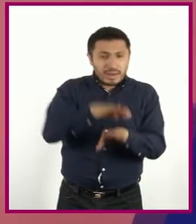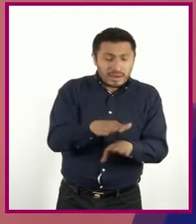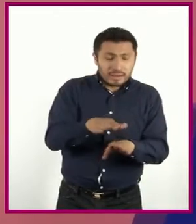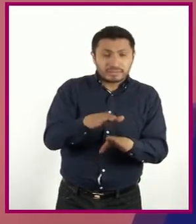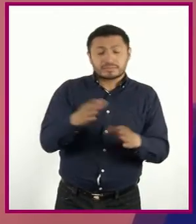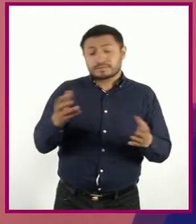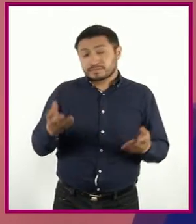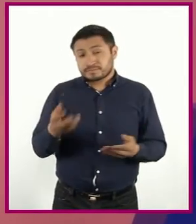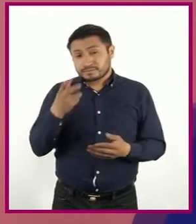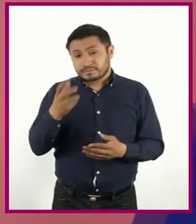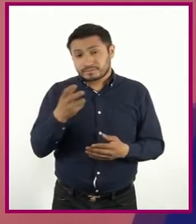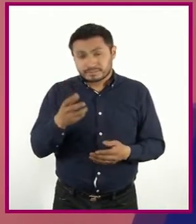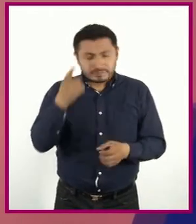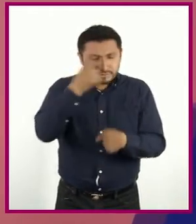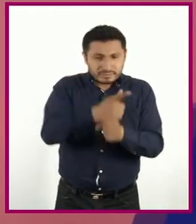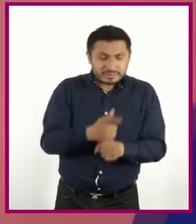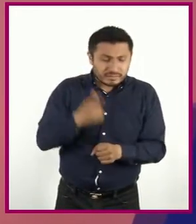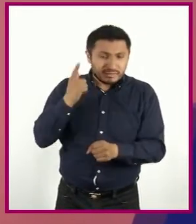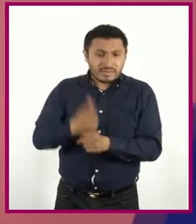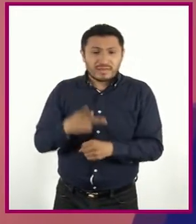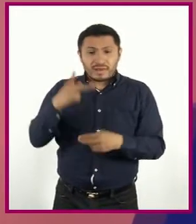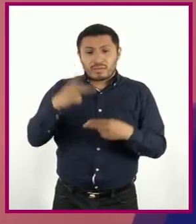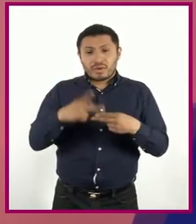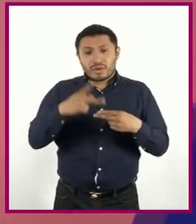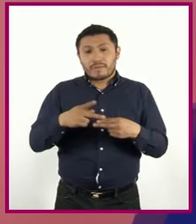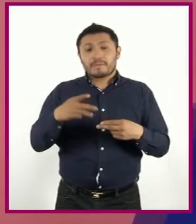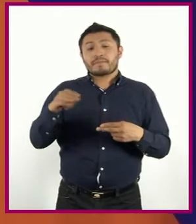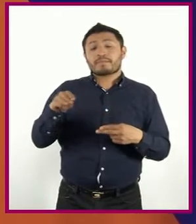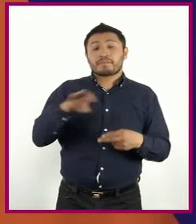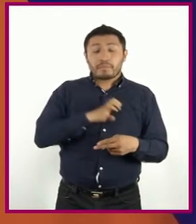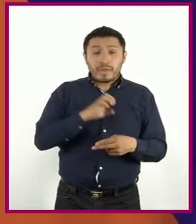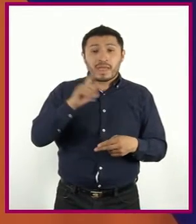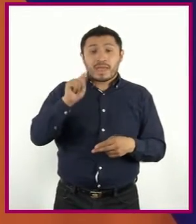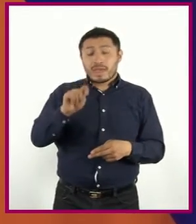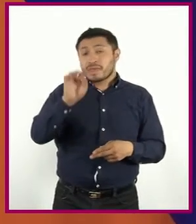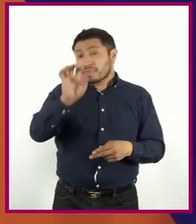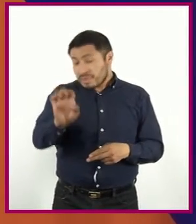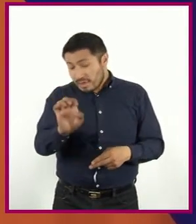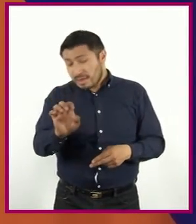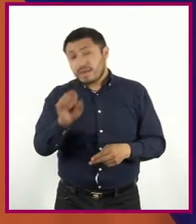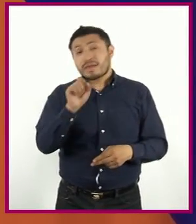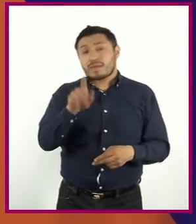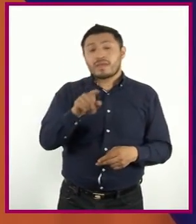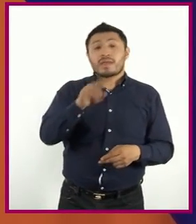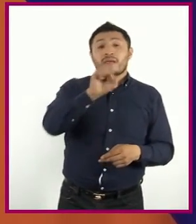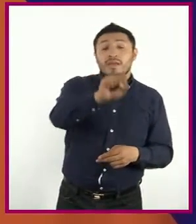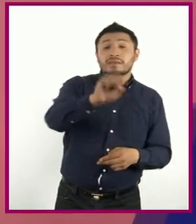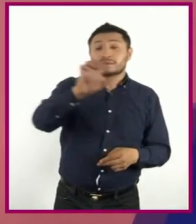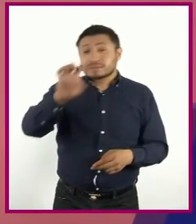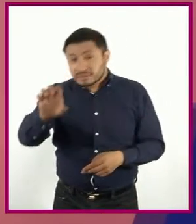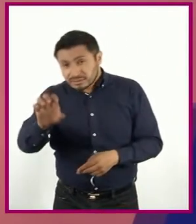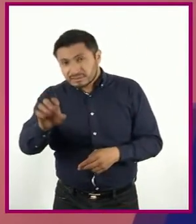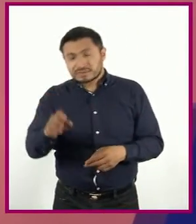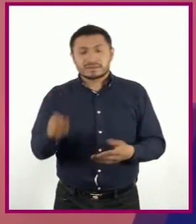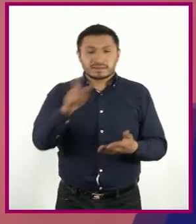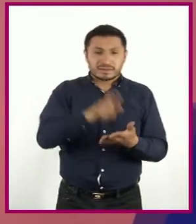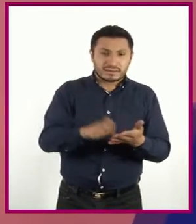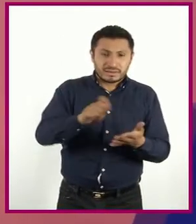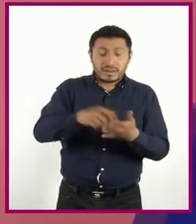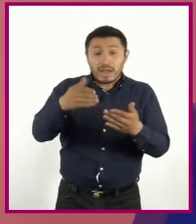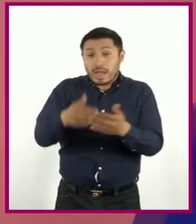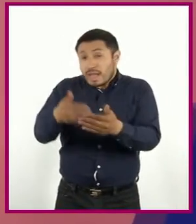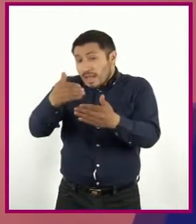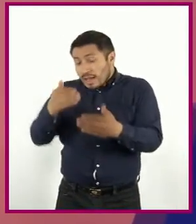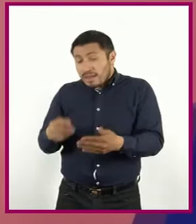y se identifica porque los pronombres me o te, incluso se, están escritos antes del